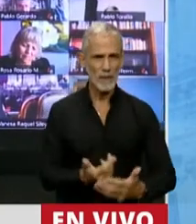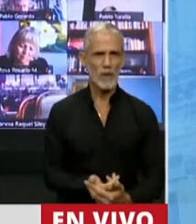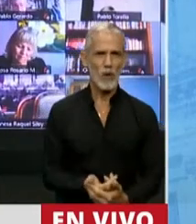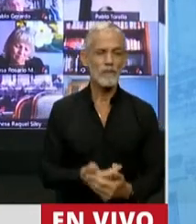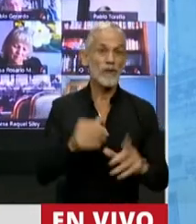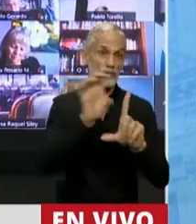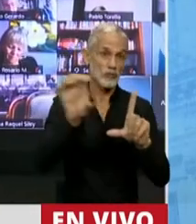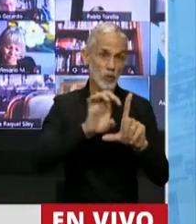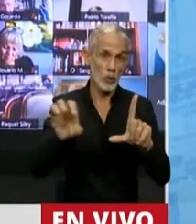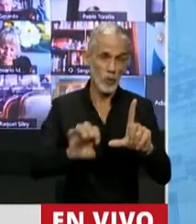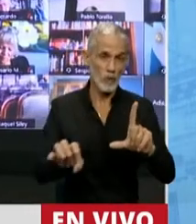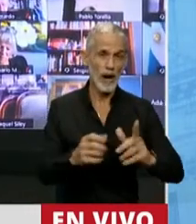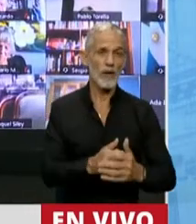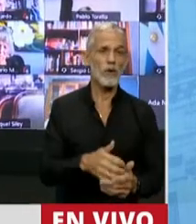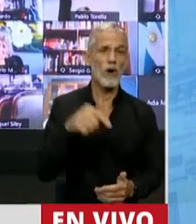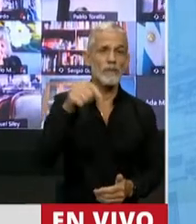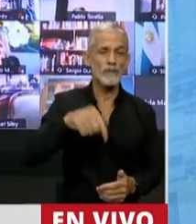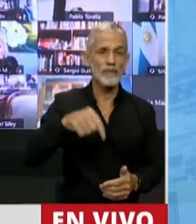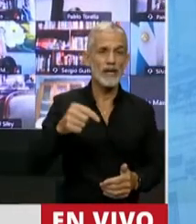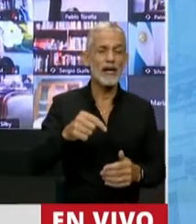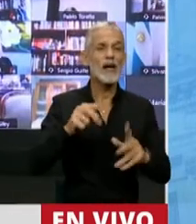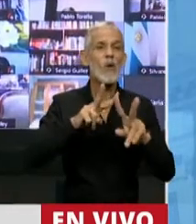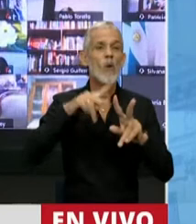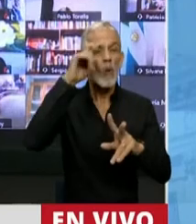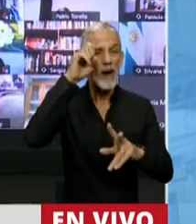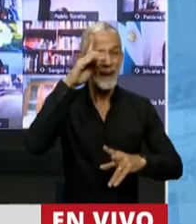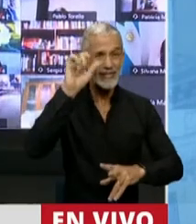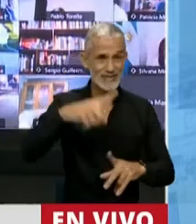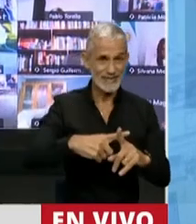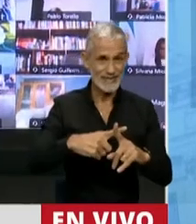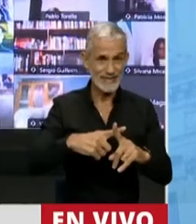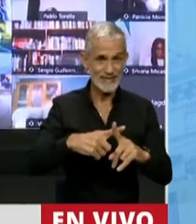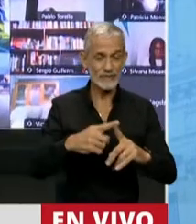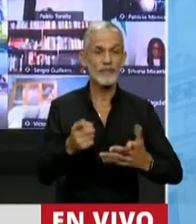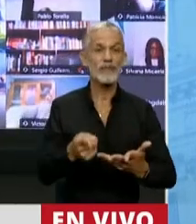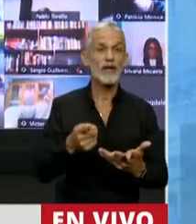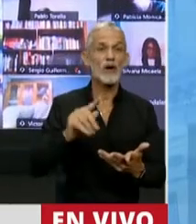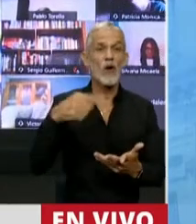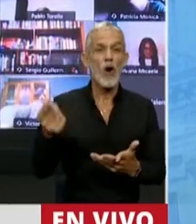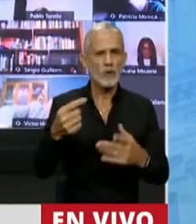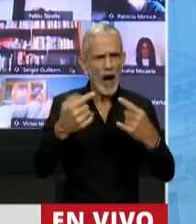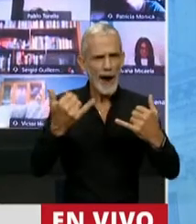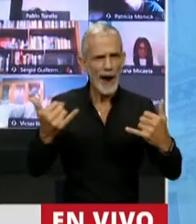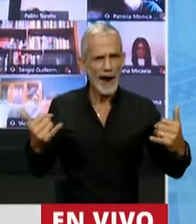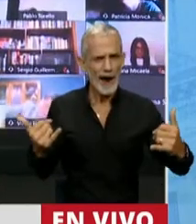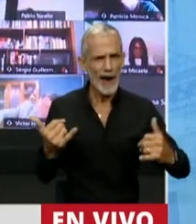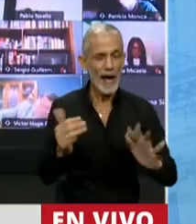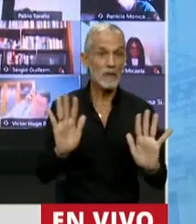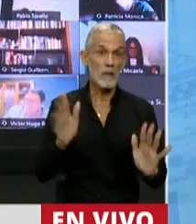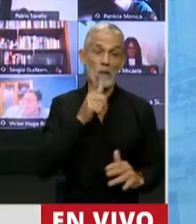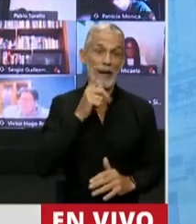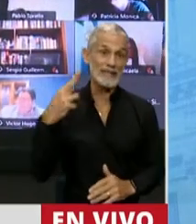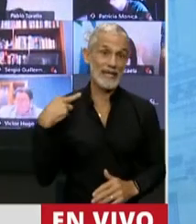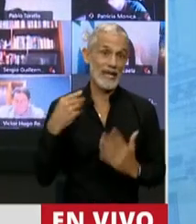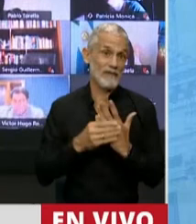el zoom el webex el sistema que utilizamos nosotros y otros tantos parece que el jefe de gabinete